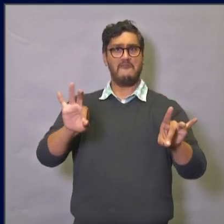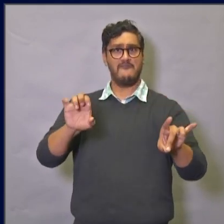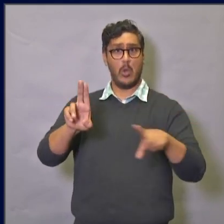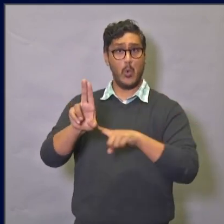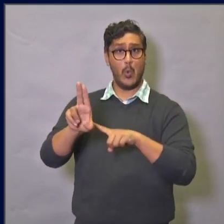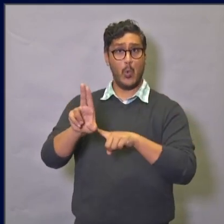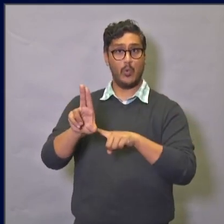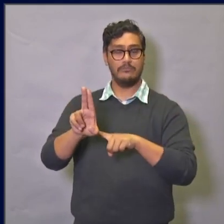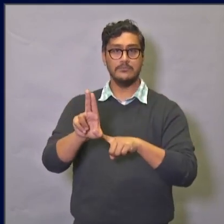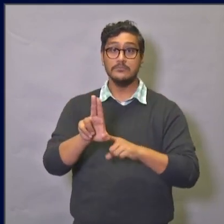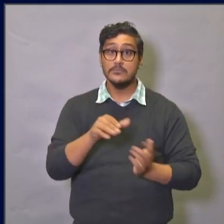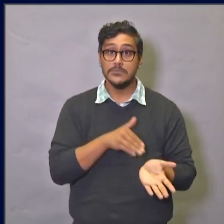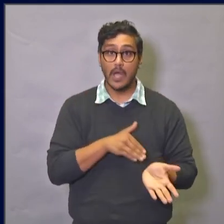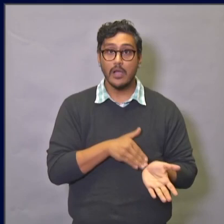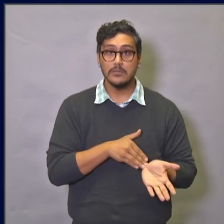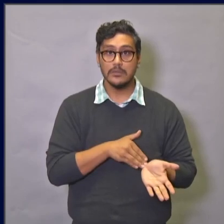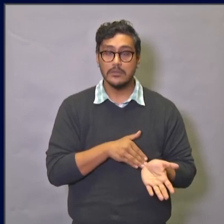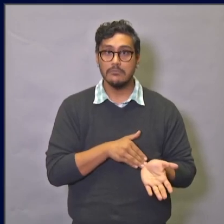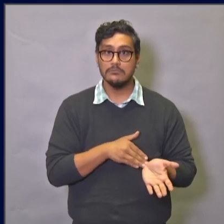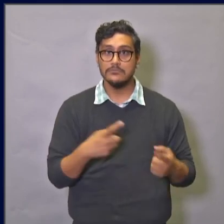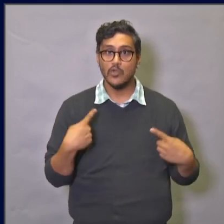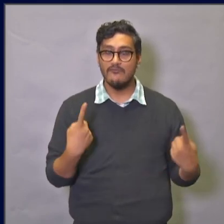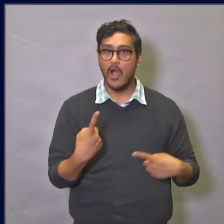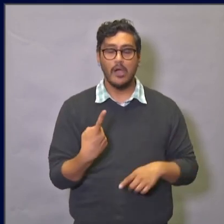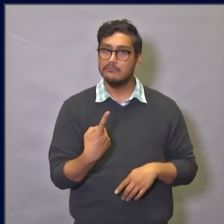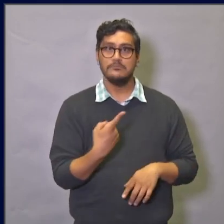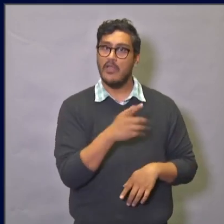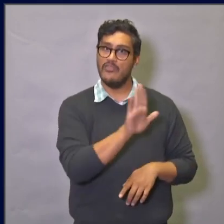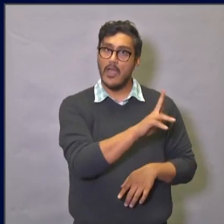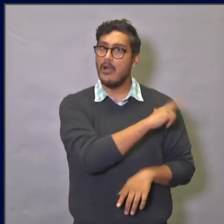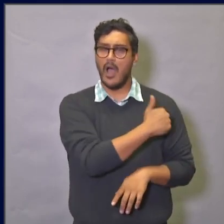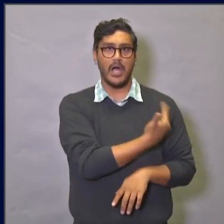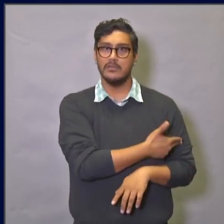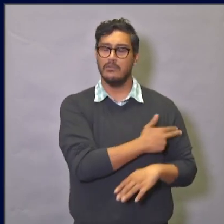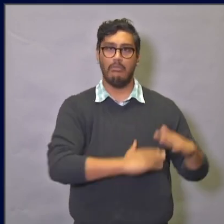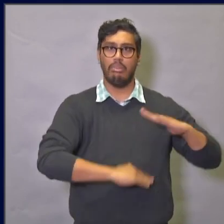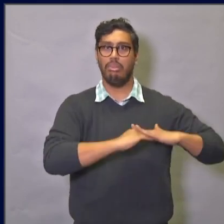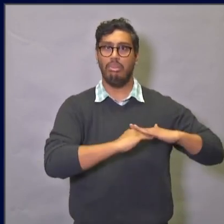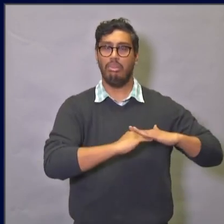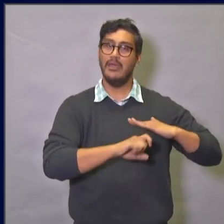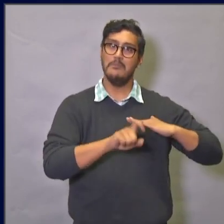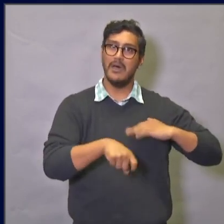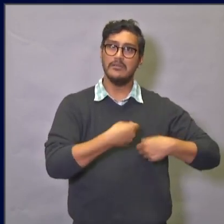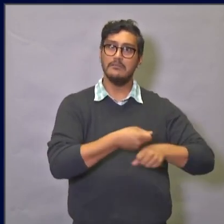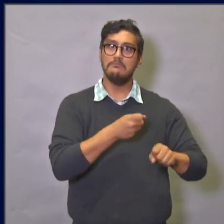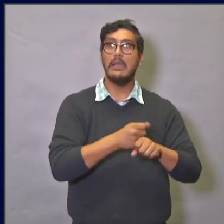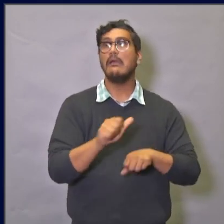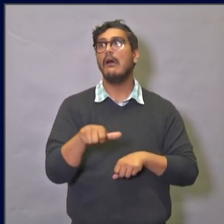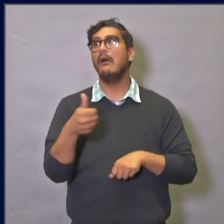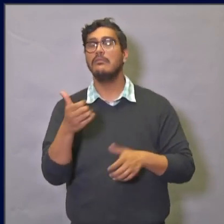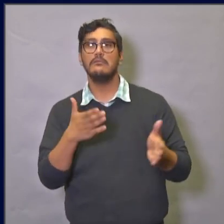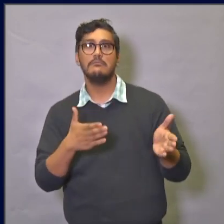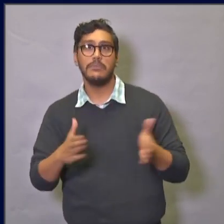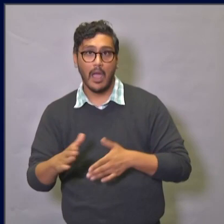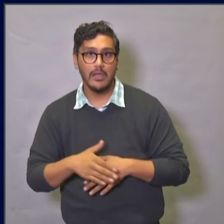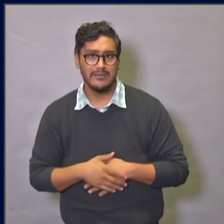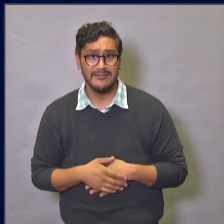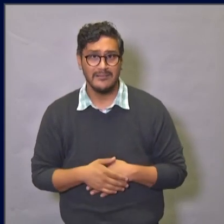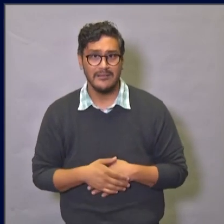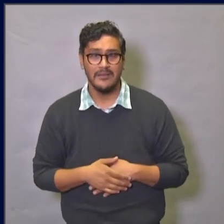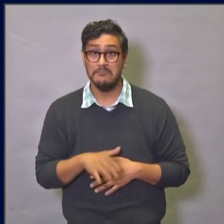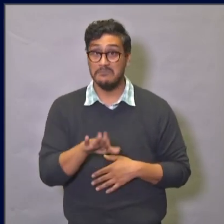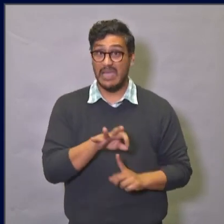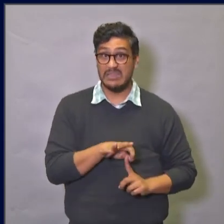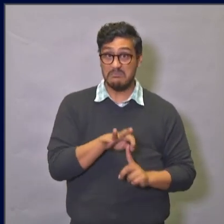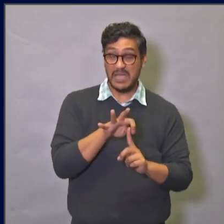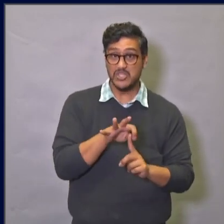Ángeles a veces han alcanzado su capacidad y tuvieron que implementar planes de contingencia, particularmente en los